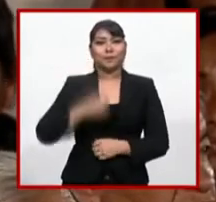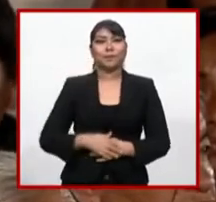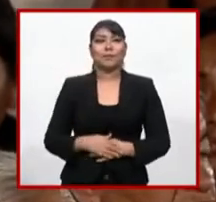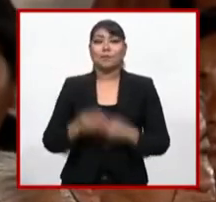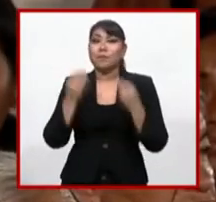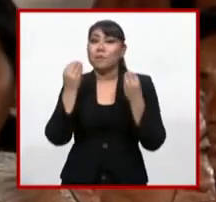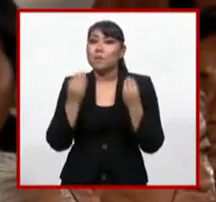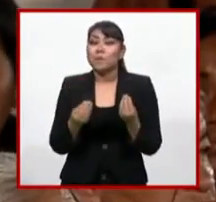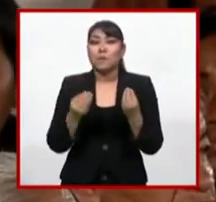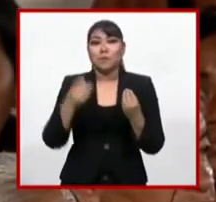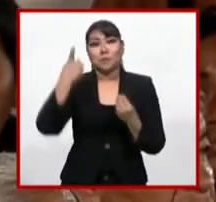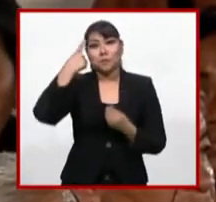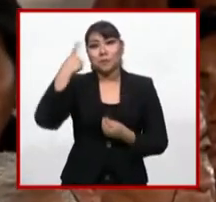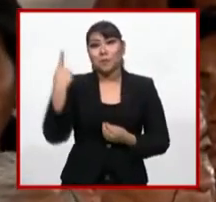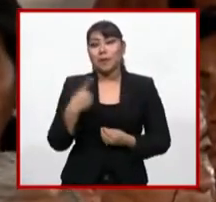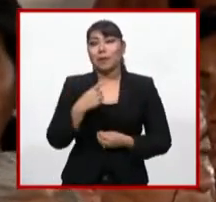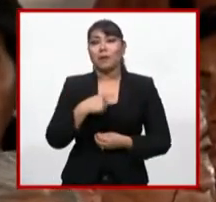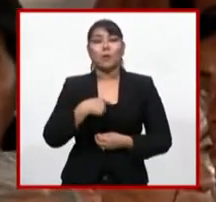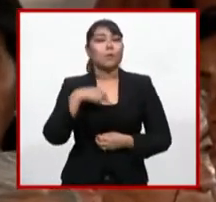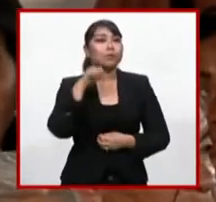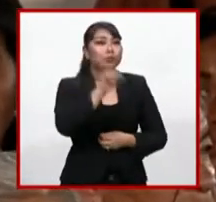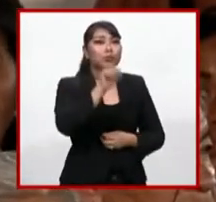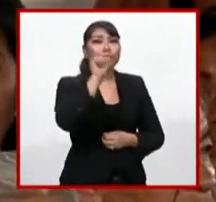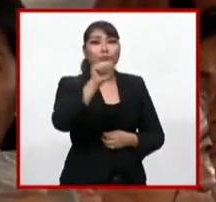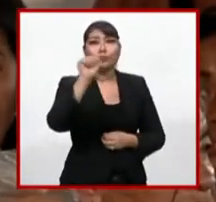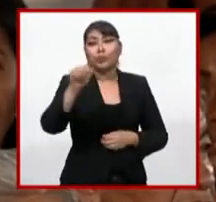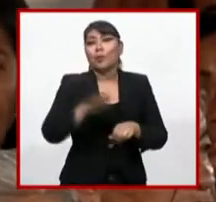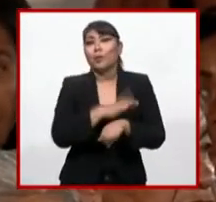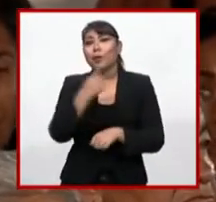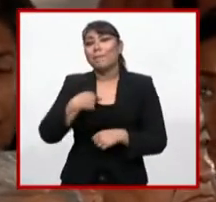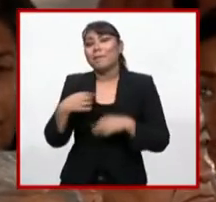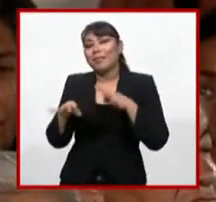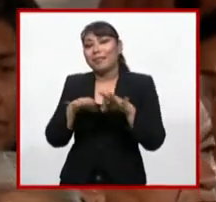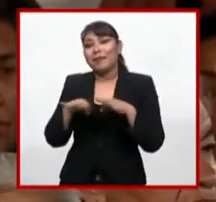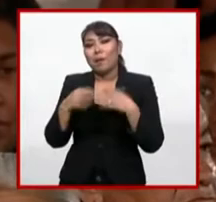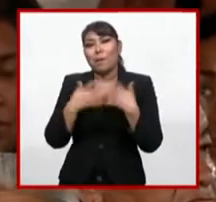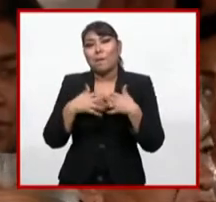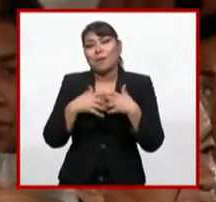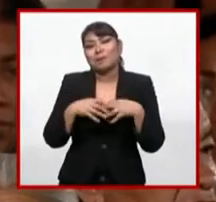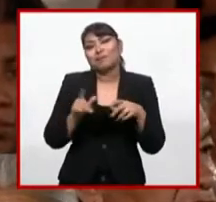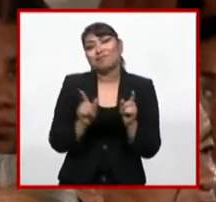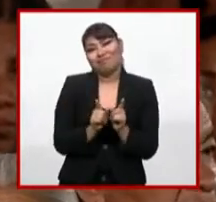para poder capitalizarme porque mi empresa era muy incipiente, muy pequeña.